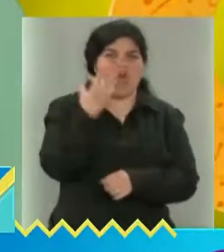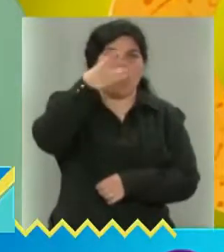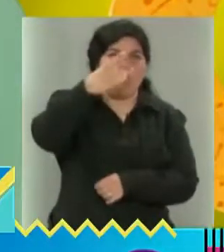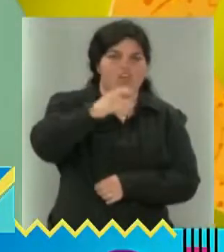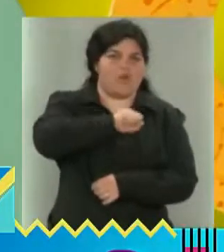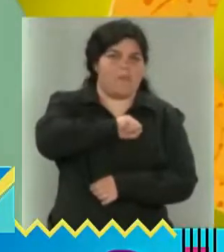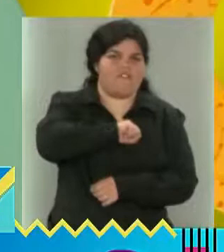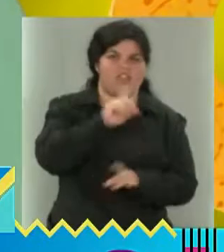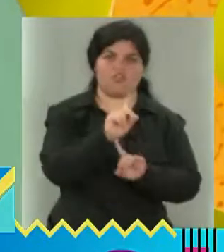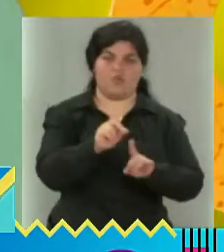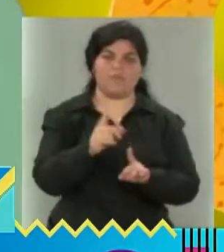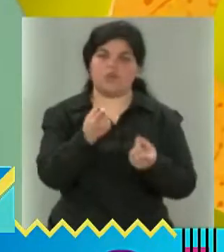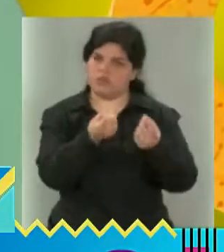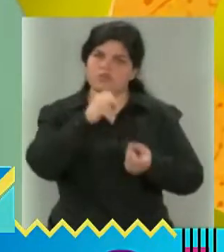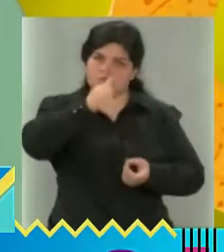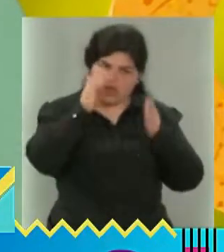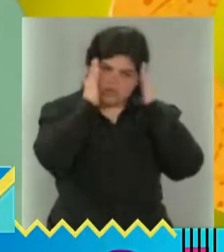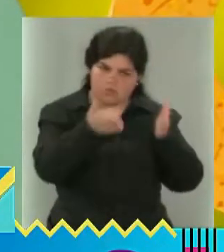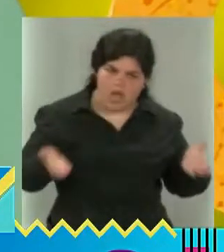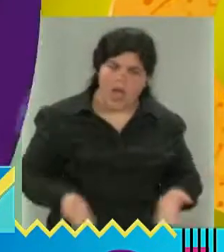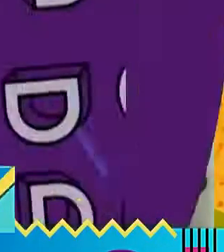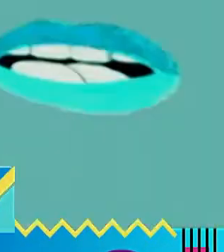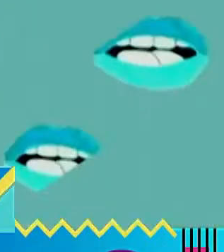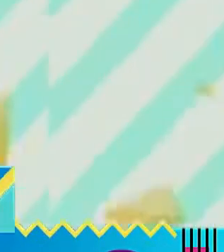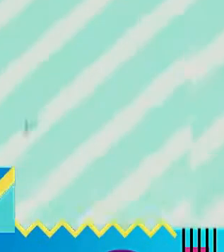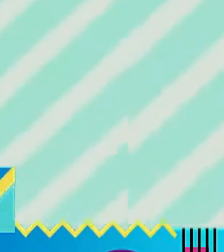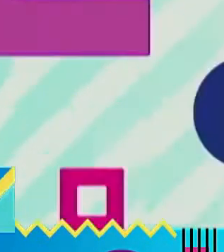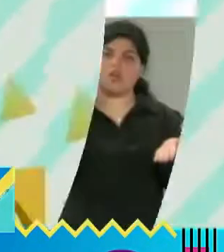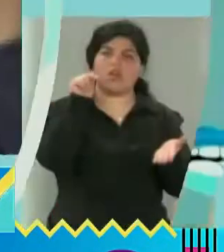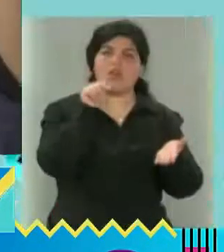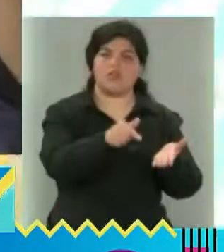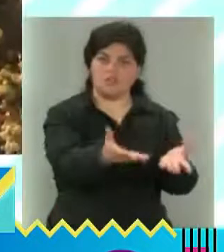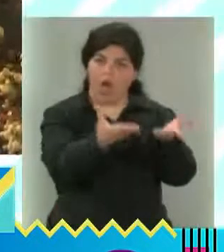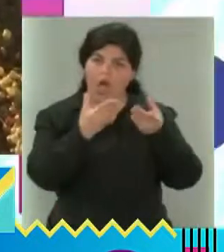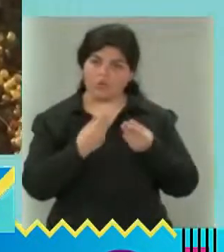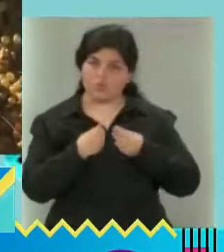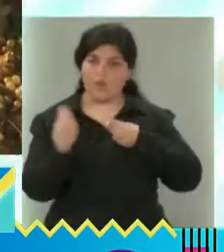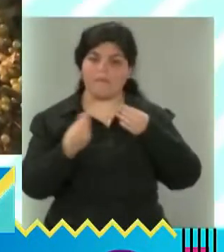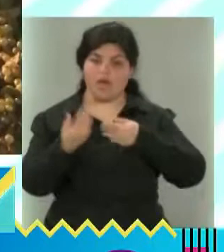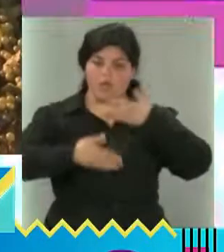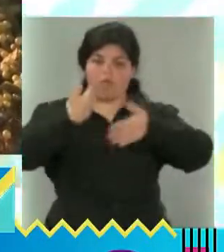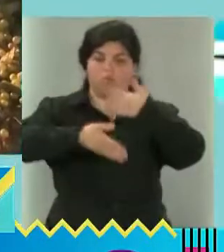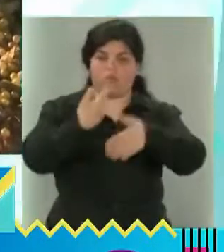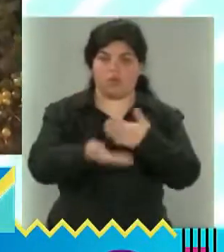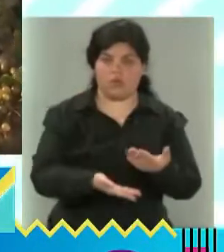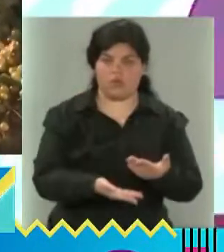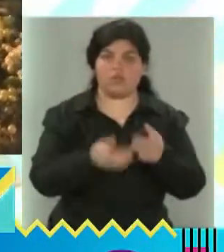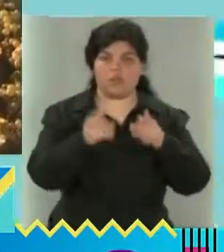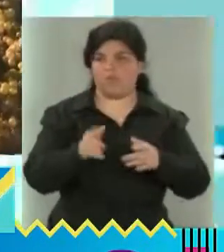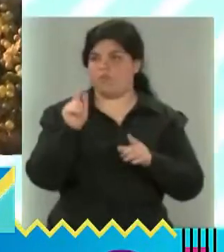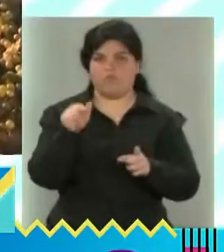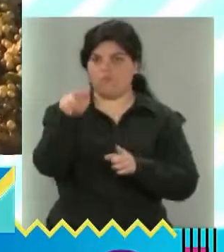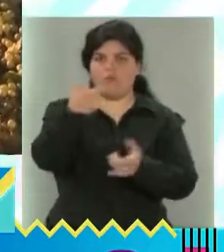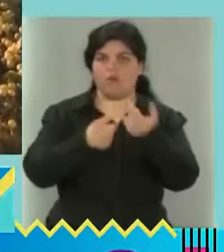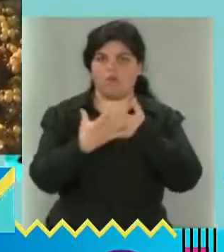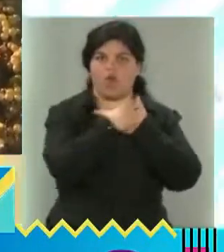seguir empujando el carro del Malbec sin ninguna duda, que nos distingue, nos ha posicionado. Incluso nos ha hecho que nos copien, como bien decía él.